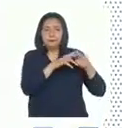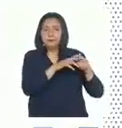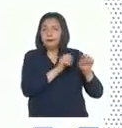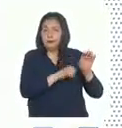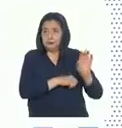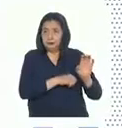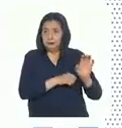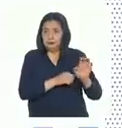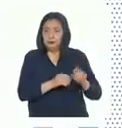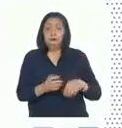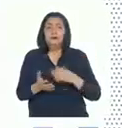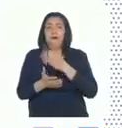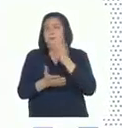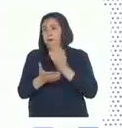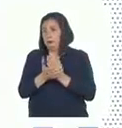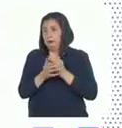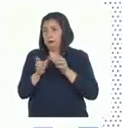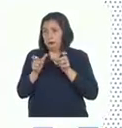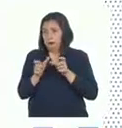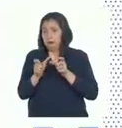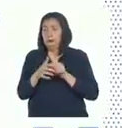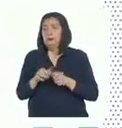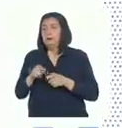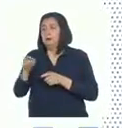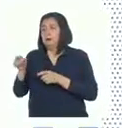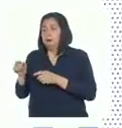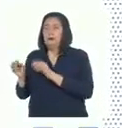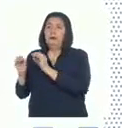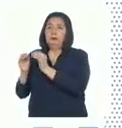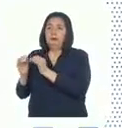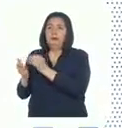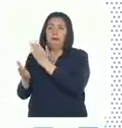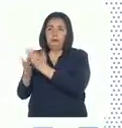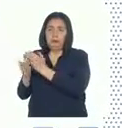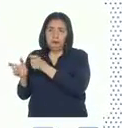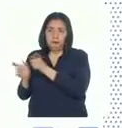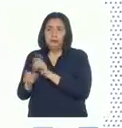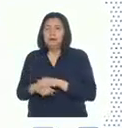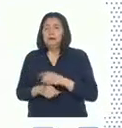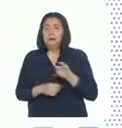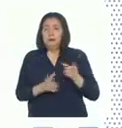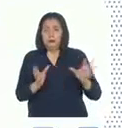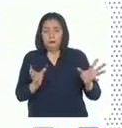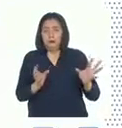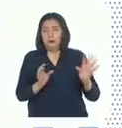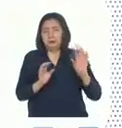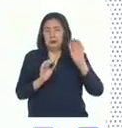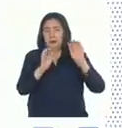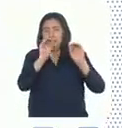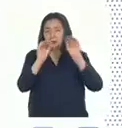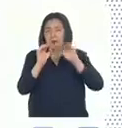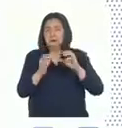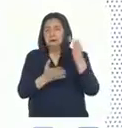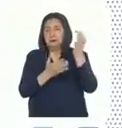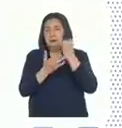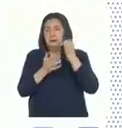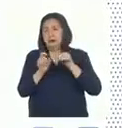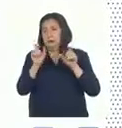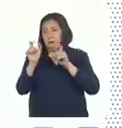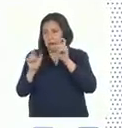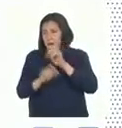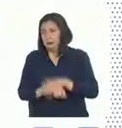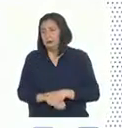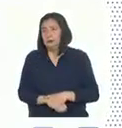Inicio, nudo o problema y desenlace. Le agregaría algunos dibujos de los